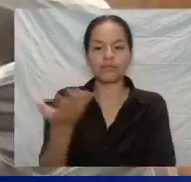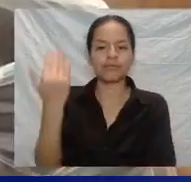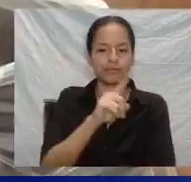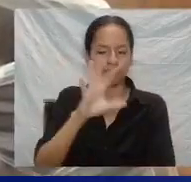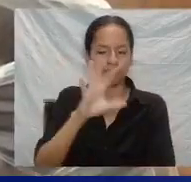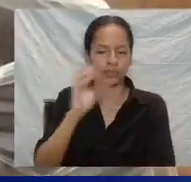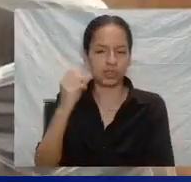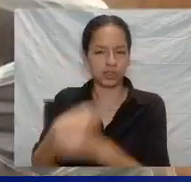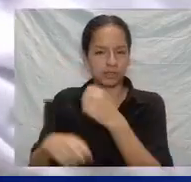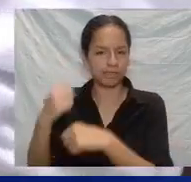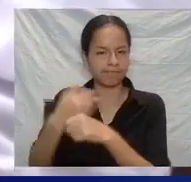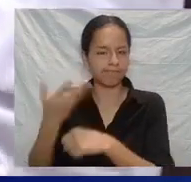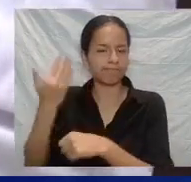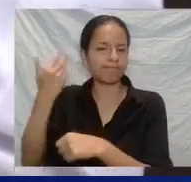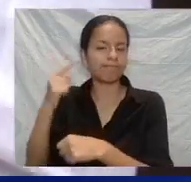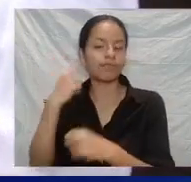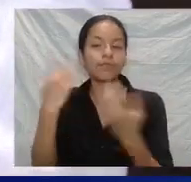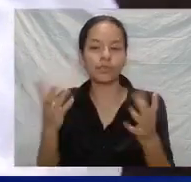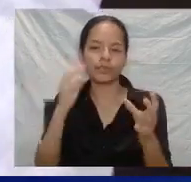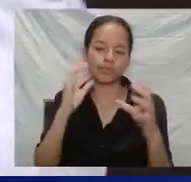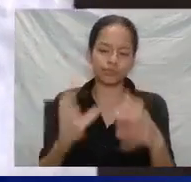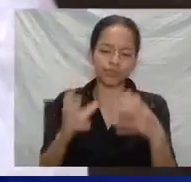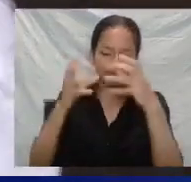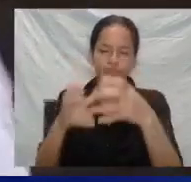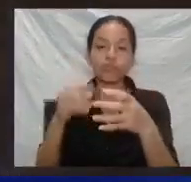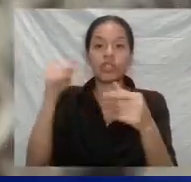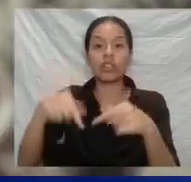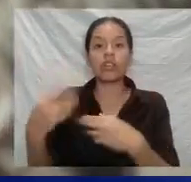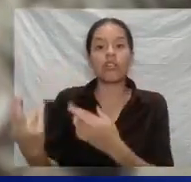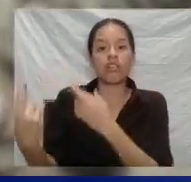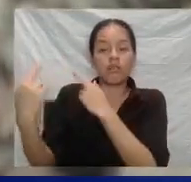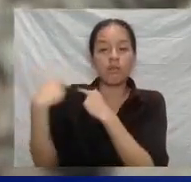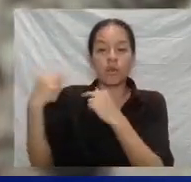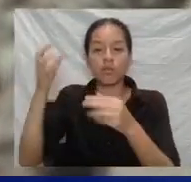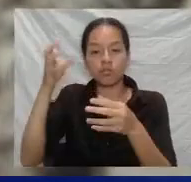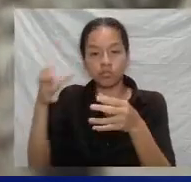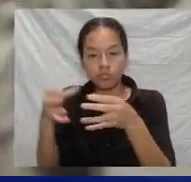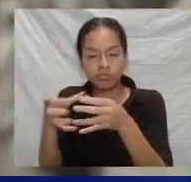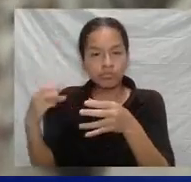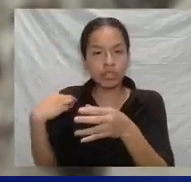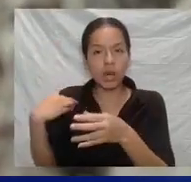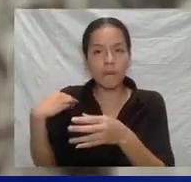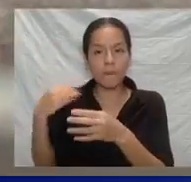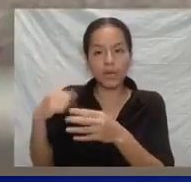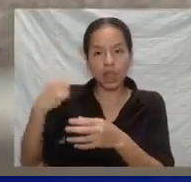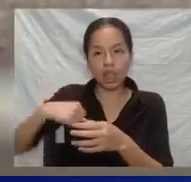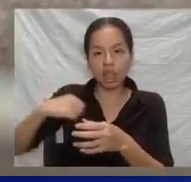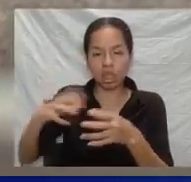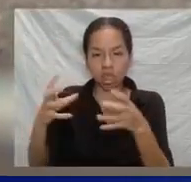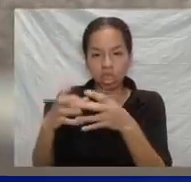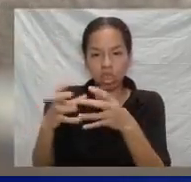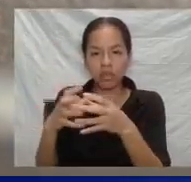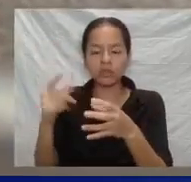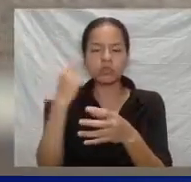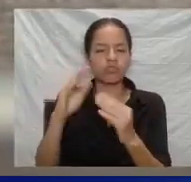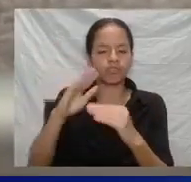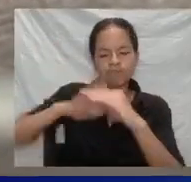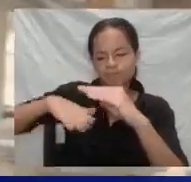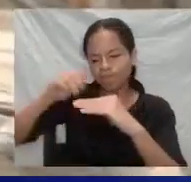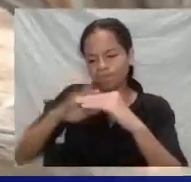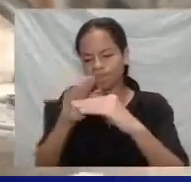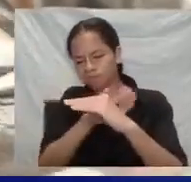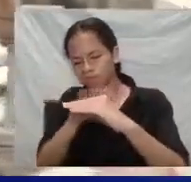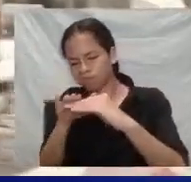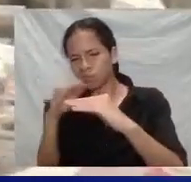entre los trabajos de la municipalidad de lima se encuentran la restauración completa del monumento así como la recuperación de 25 centímetros de su base